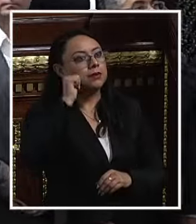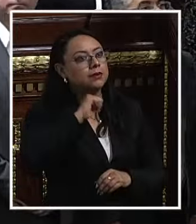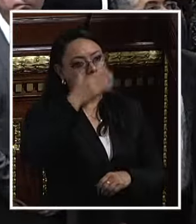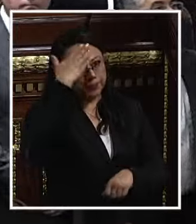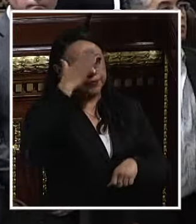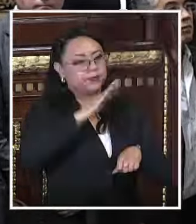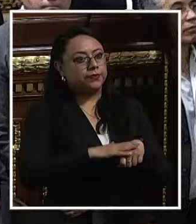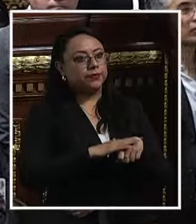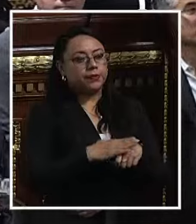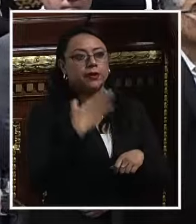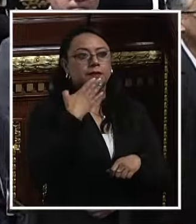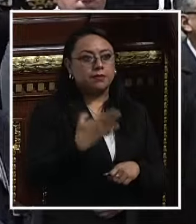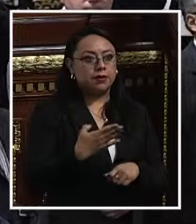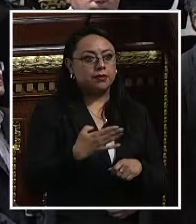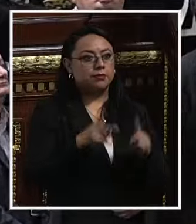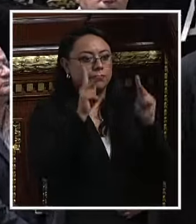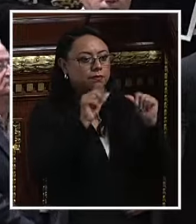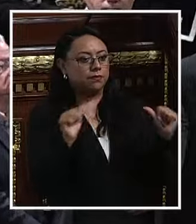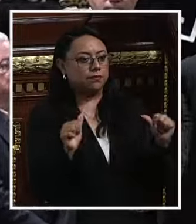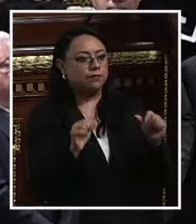y prosperidad de la Unión.